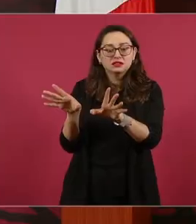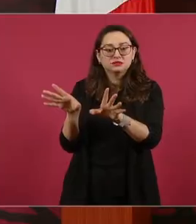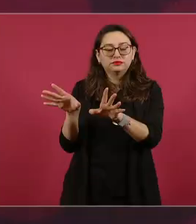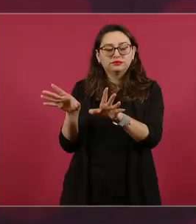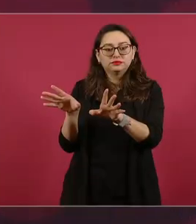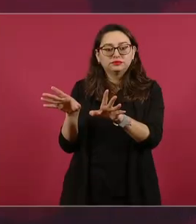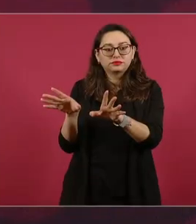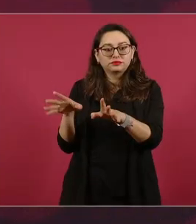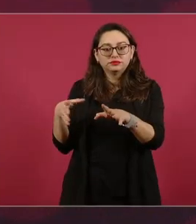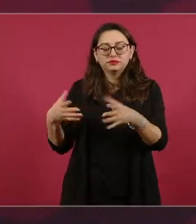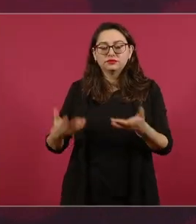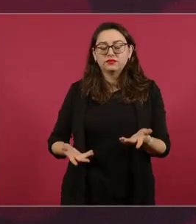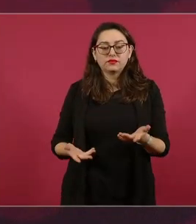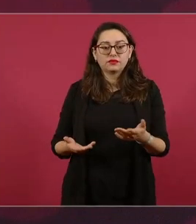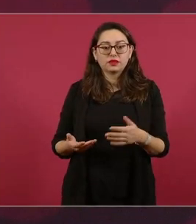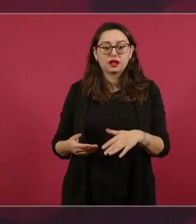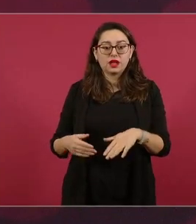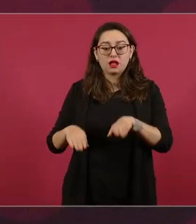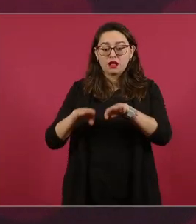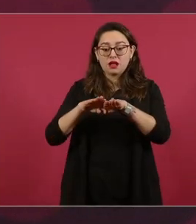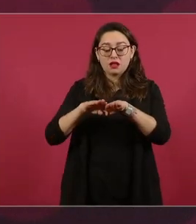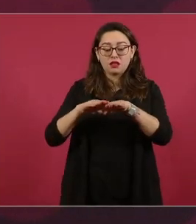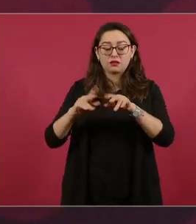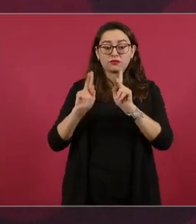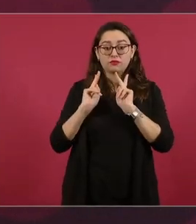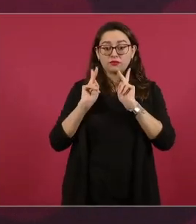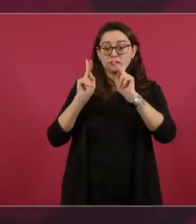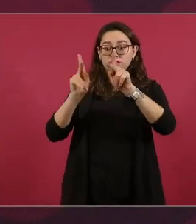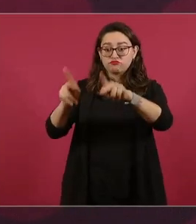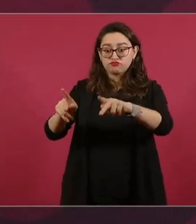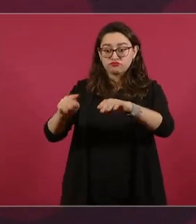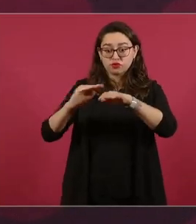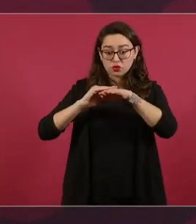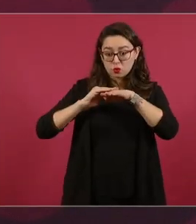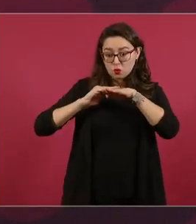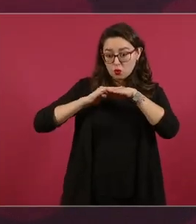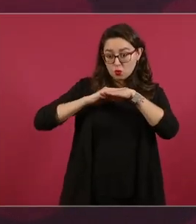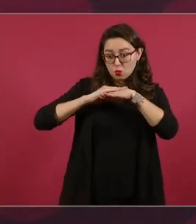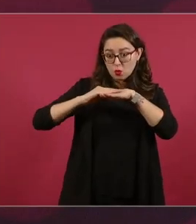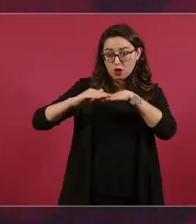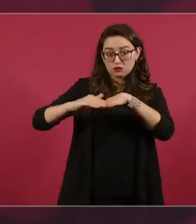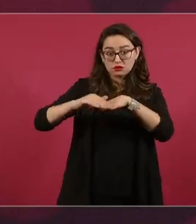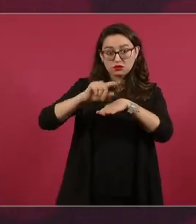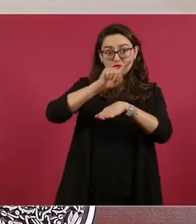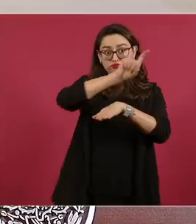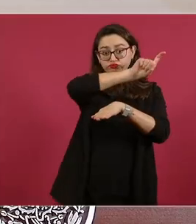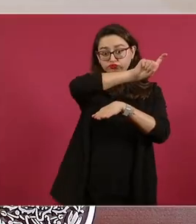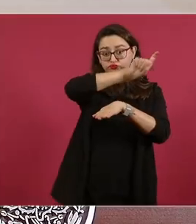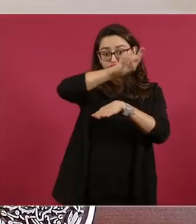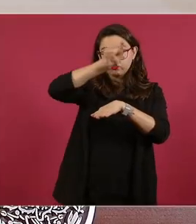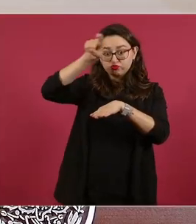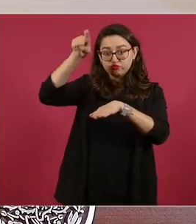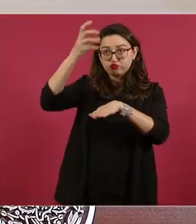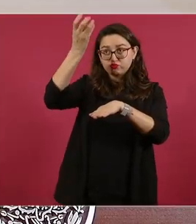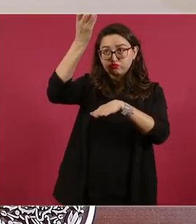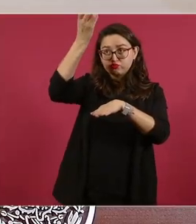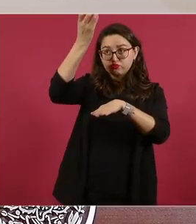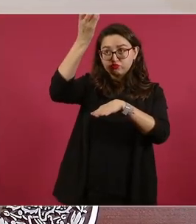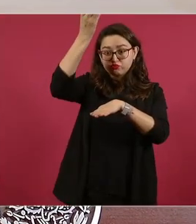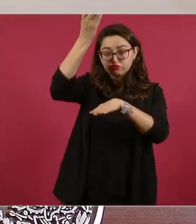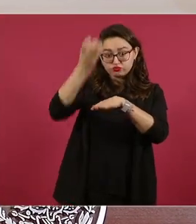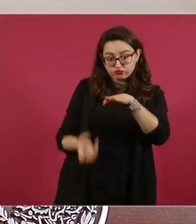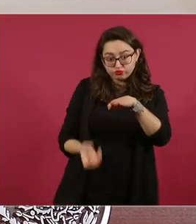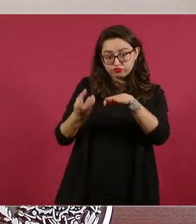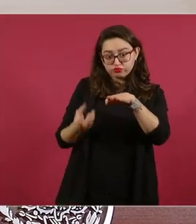de una grúa que falló Afortunadamente